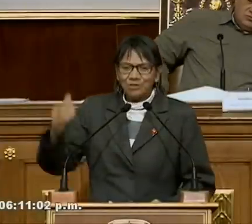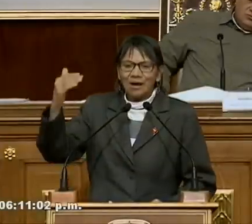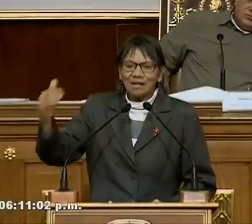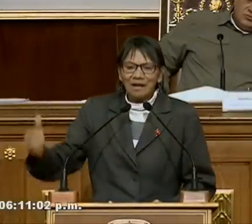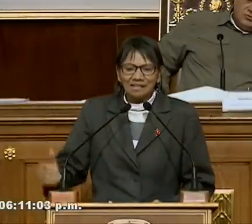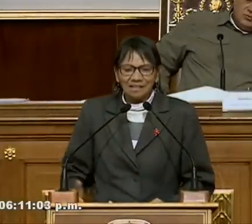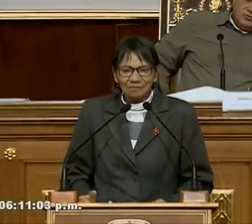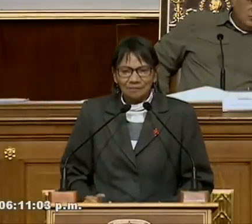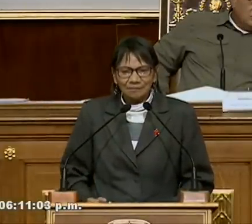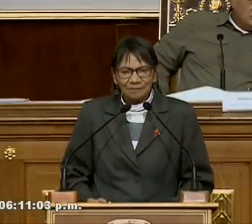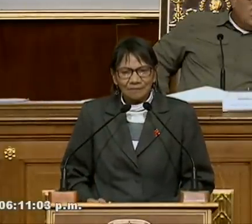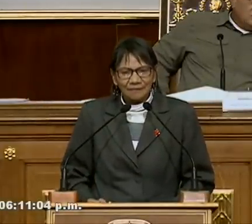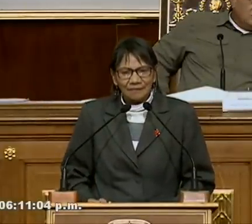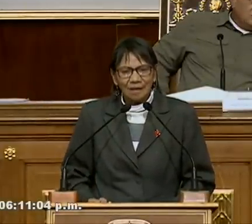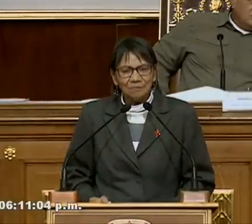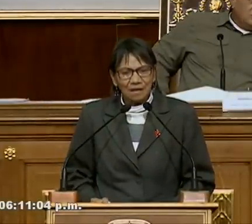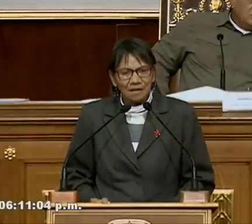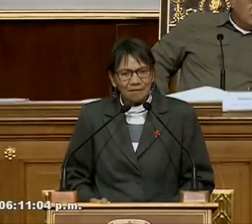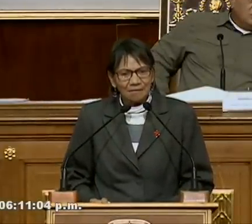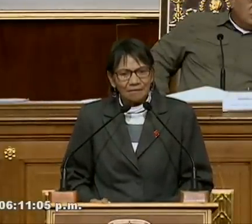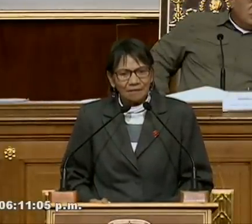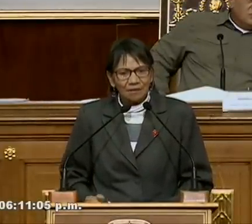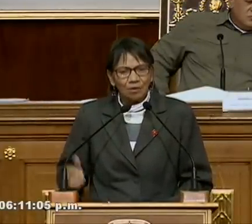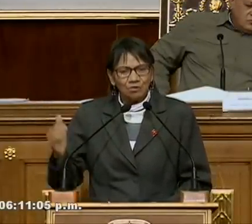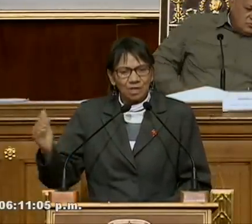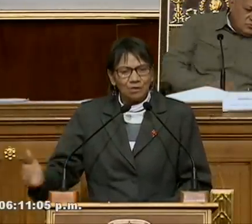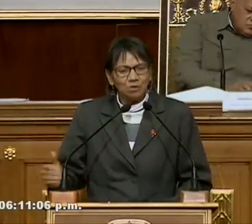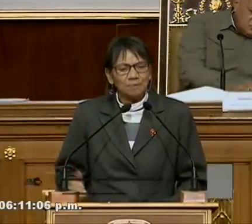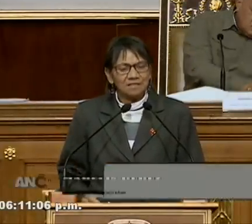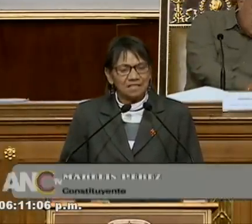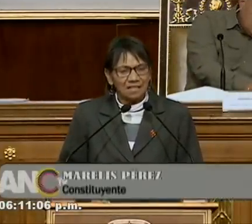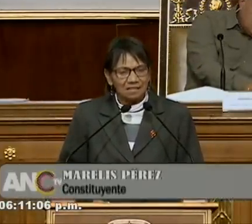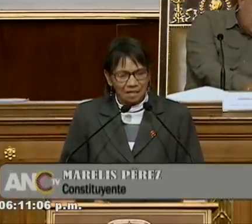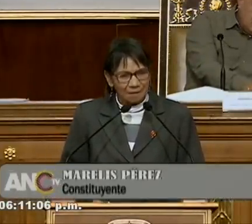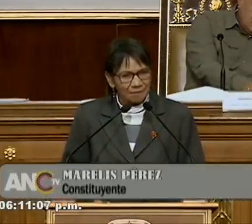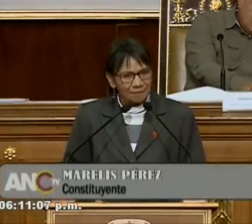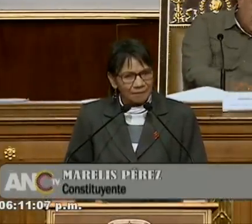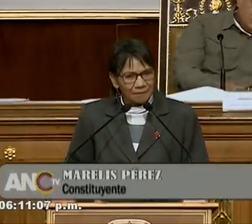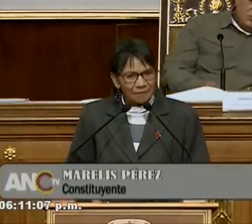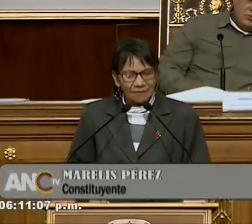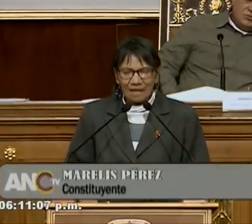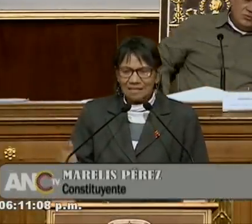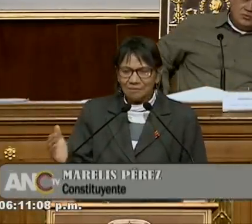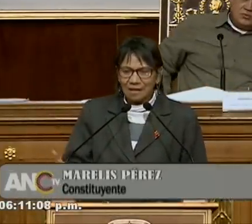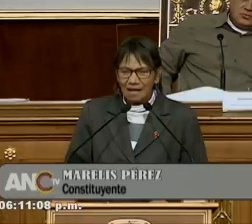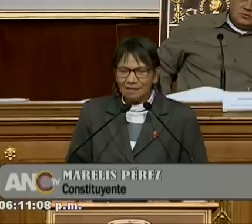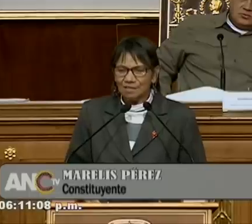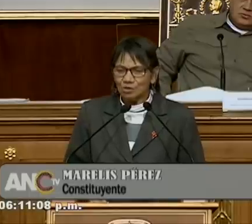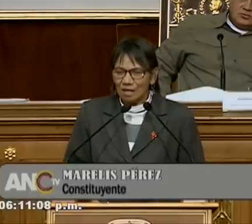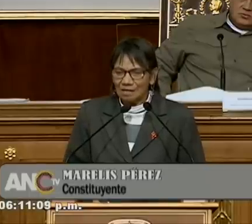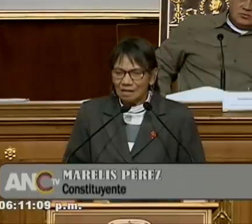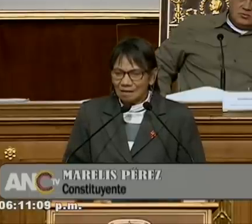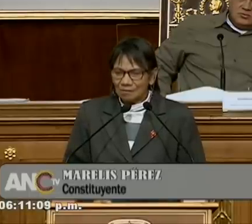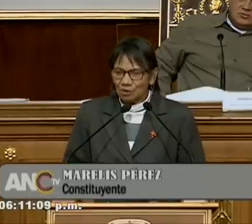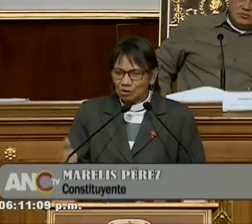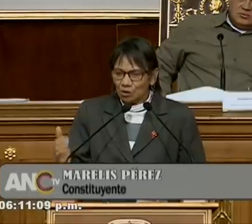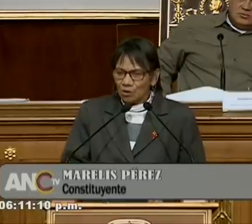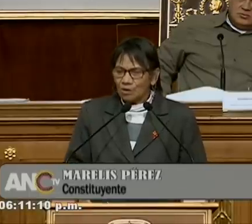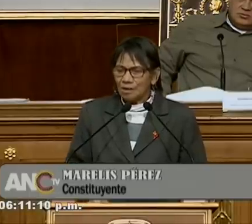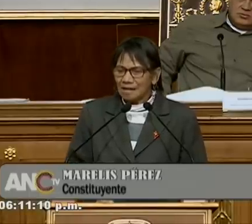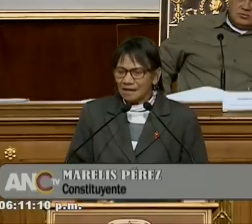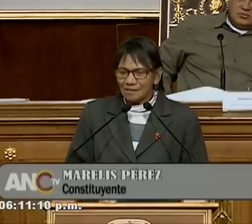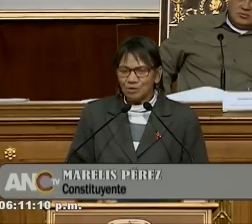Pero ellos arremeten también contra nuestro presidente de la Asamblea Nacional,